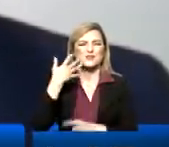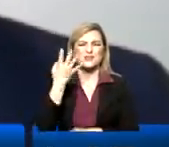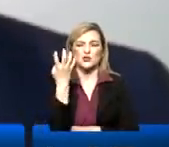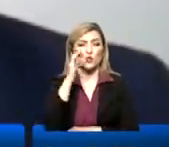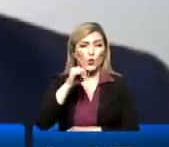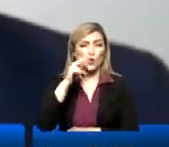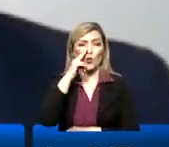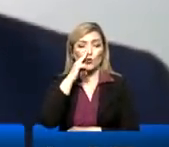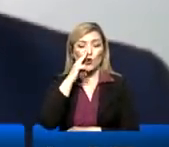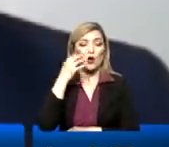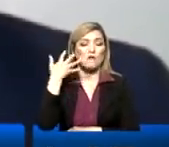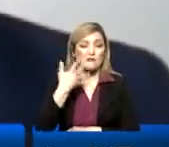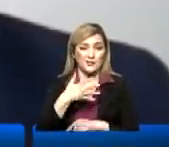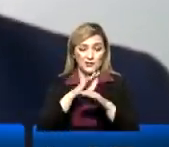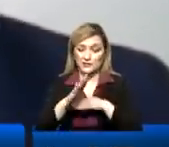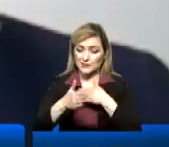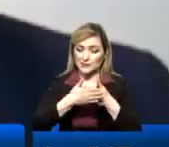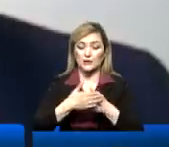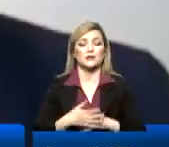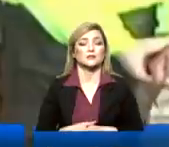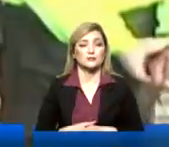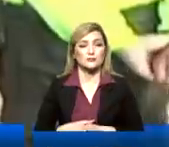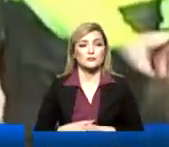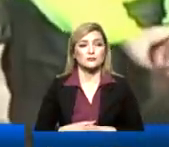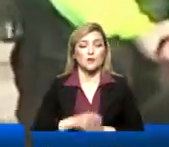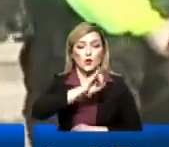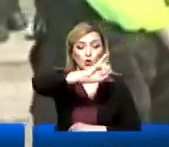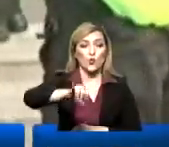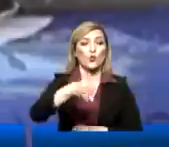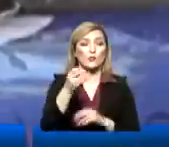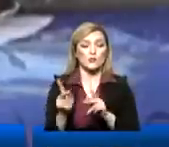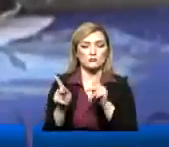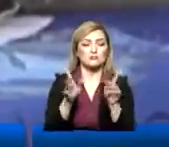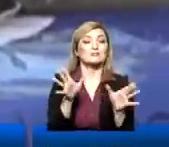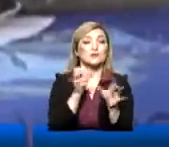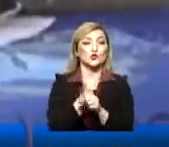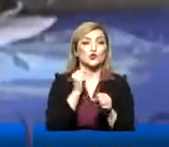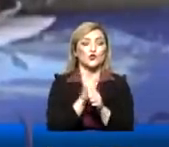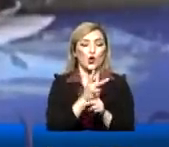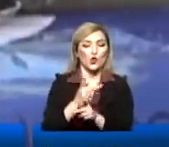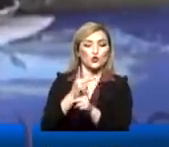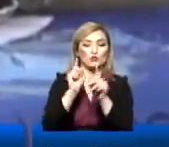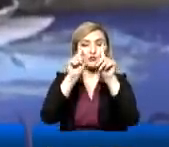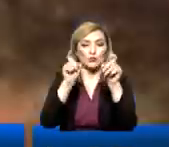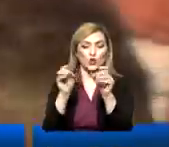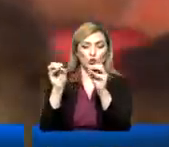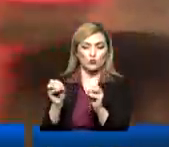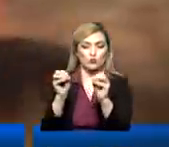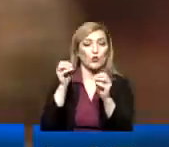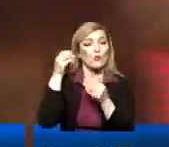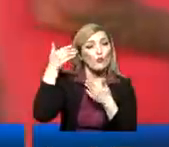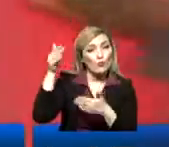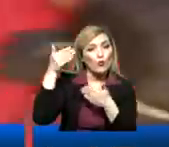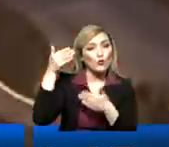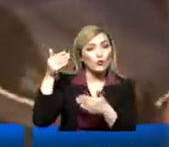junio, que es la fecha de cierre de cambios de domicilio. Este jueves está prevista la realización de un consejo consultivo de organizaciones